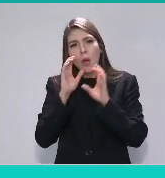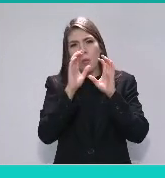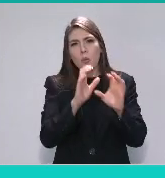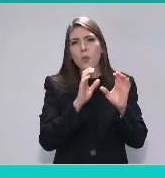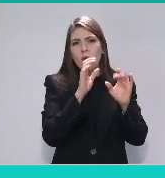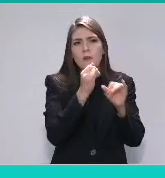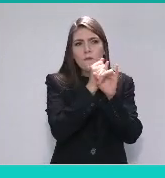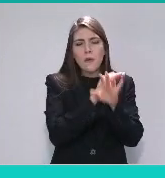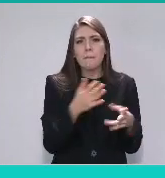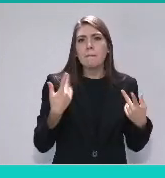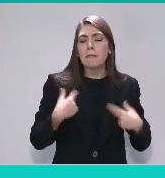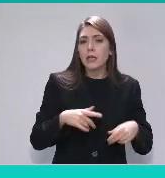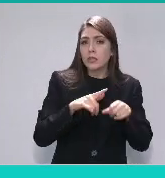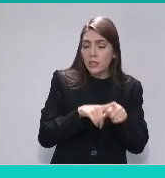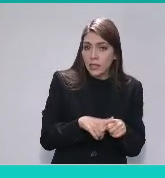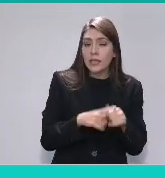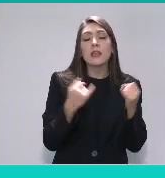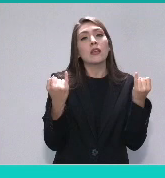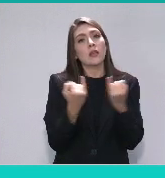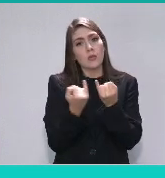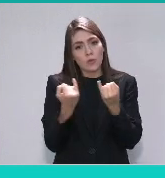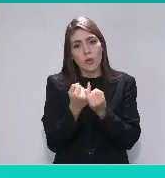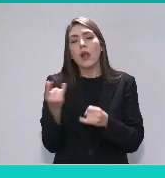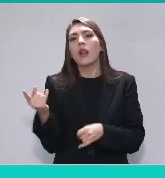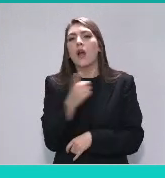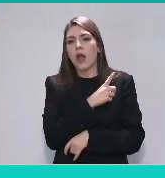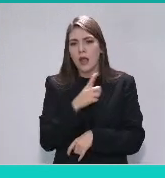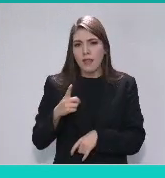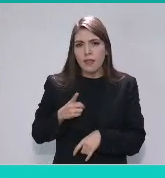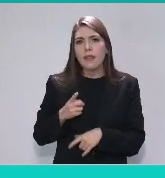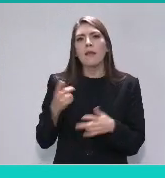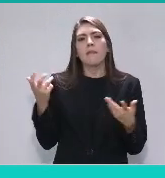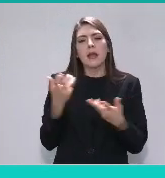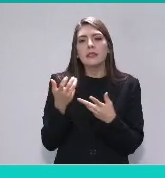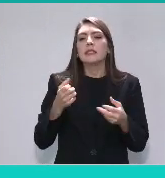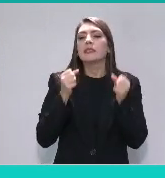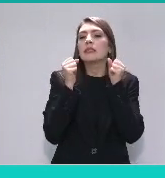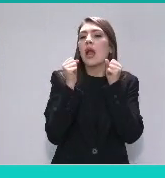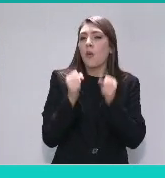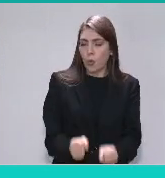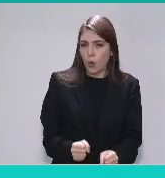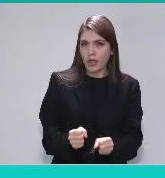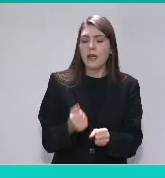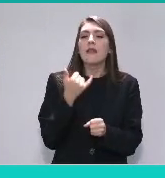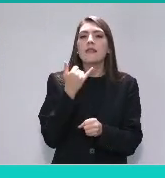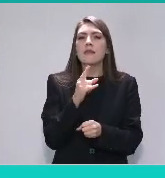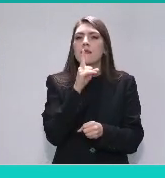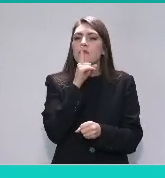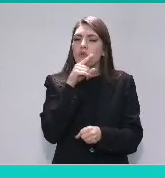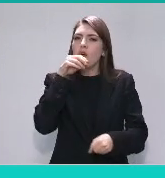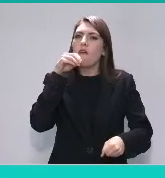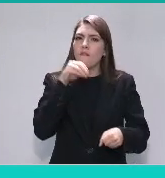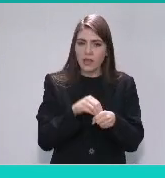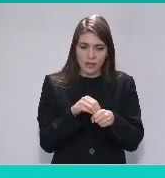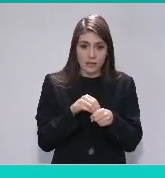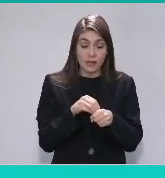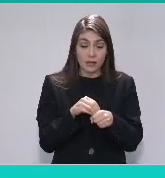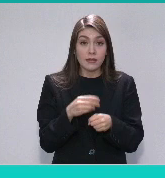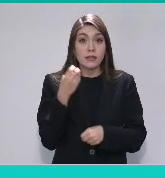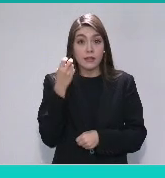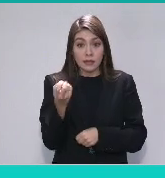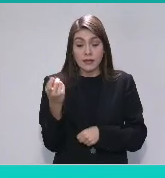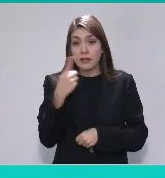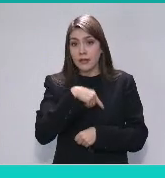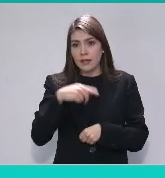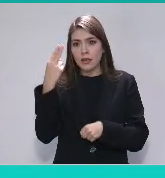personales así como los deberes de edad y confidencialidad esto comprende que para efectos de poder